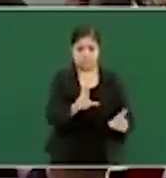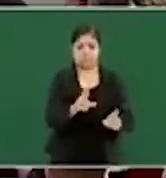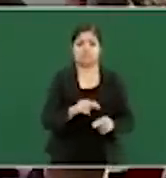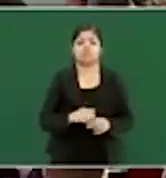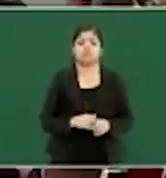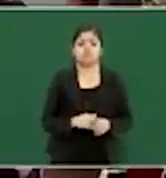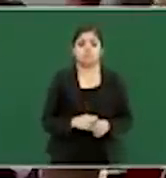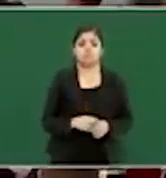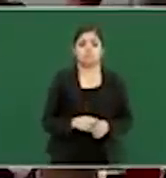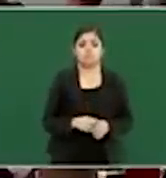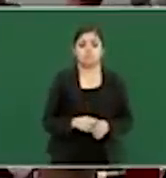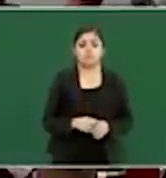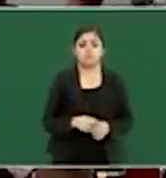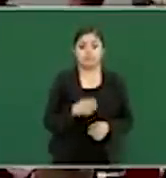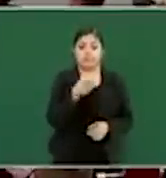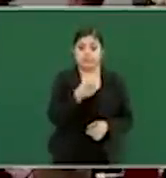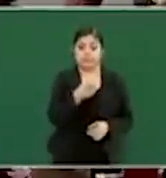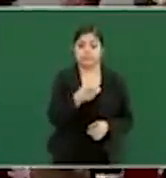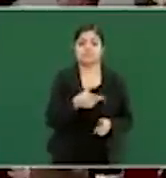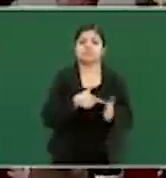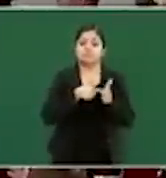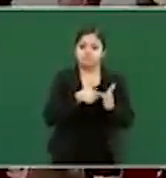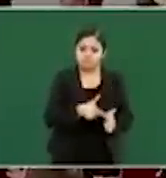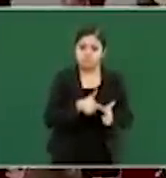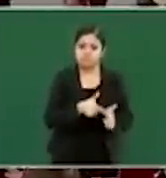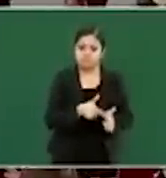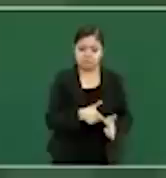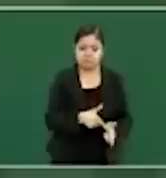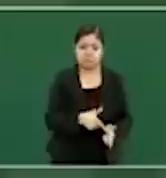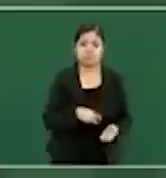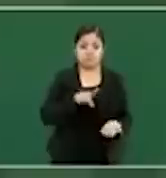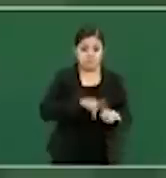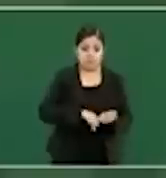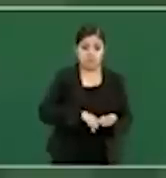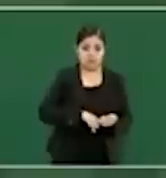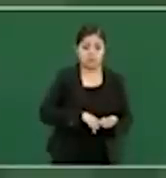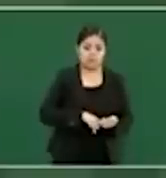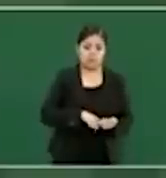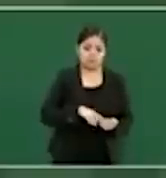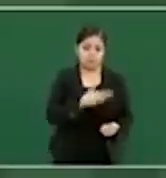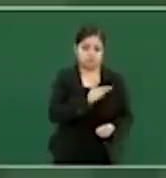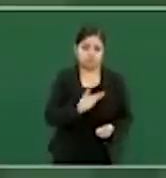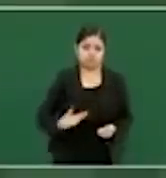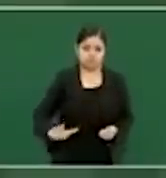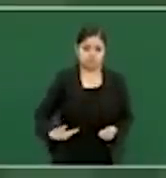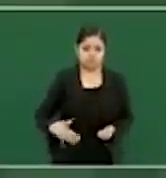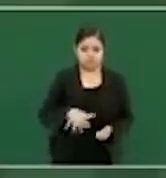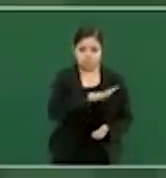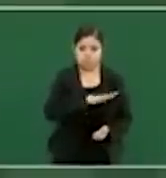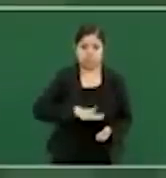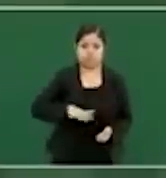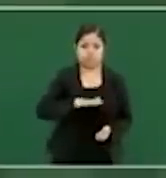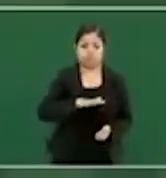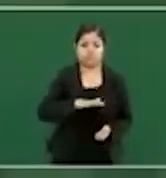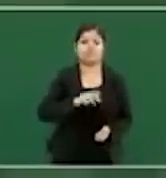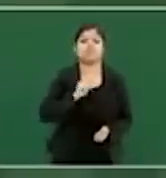Eso va a ser una constante en el gobierno, el respeto